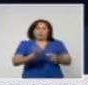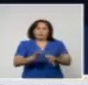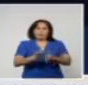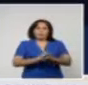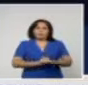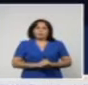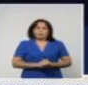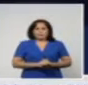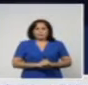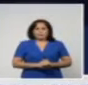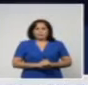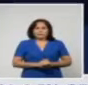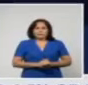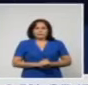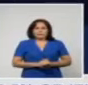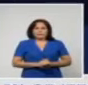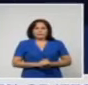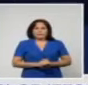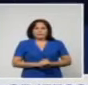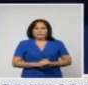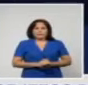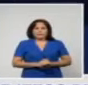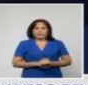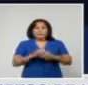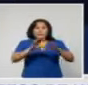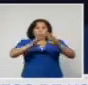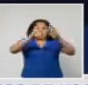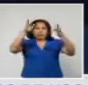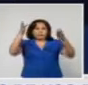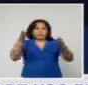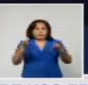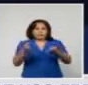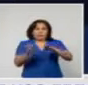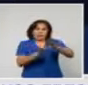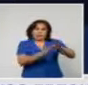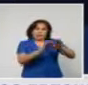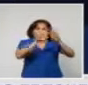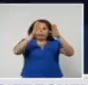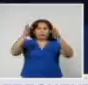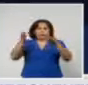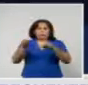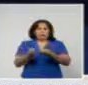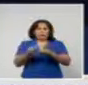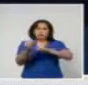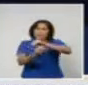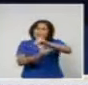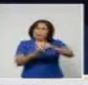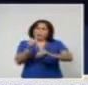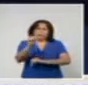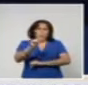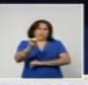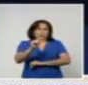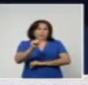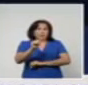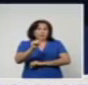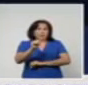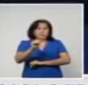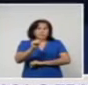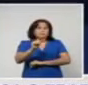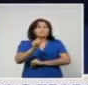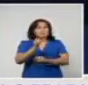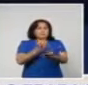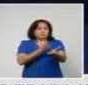días. El mundo, sin muchos cambios, ahí se mantiene